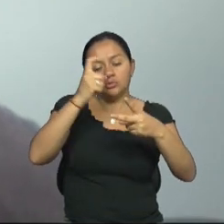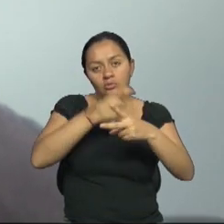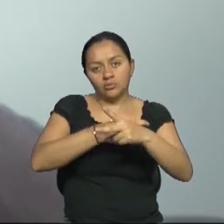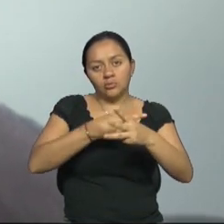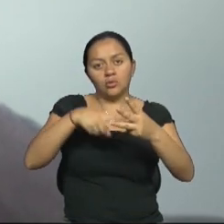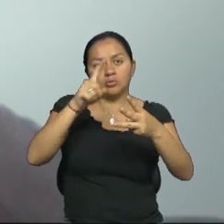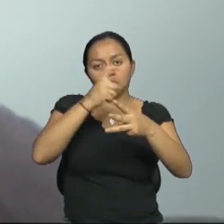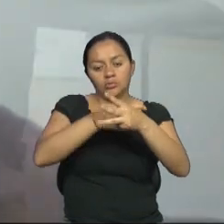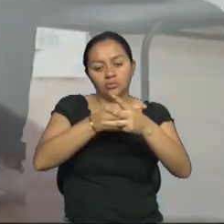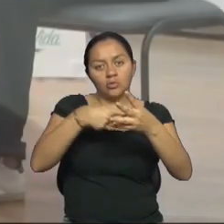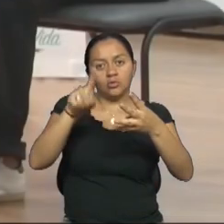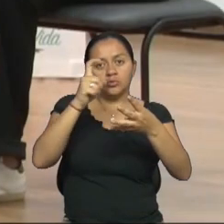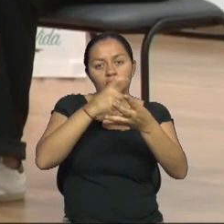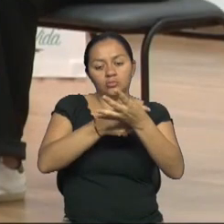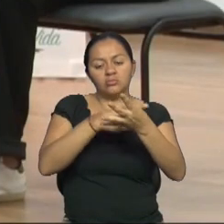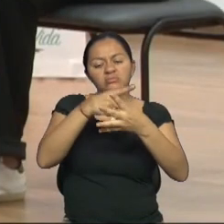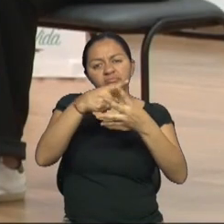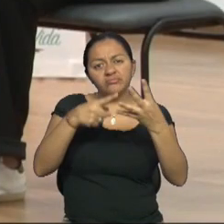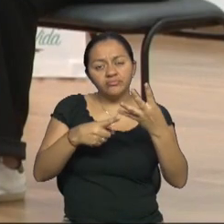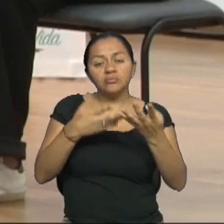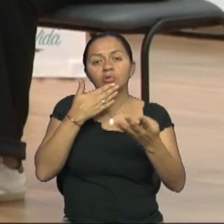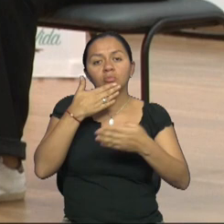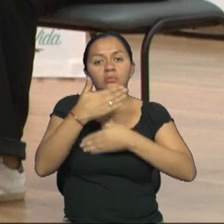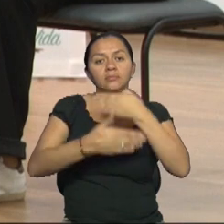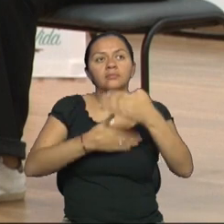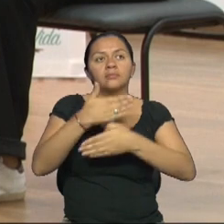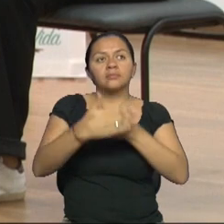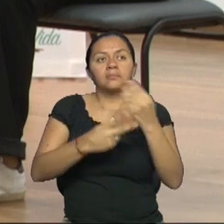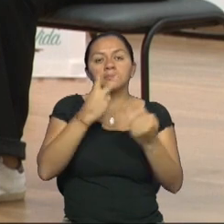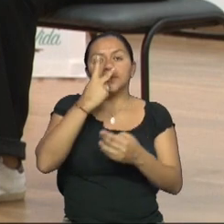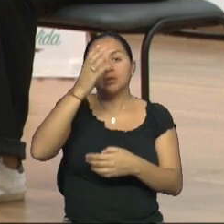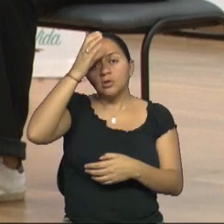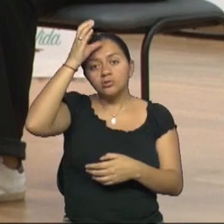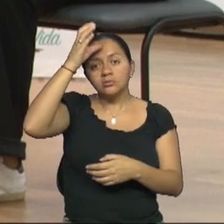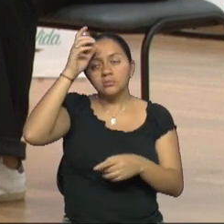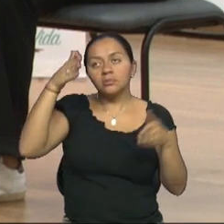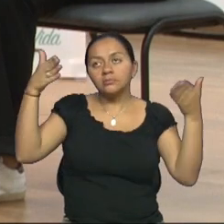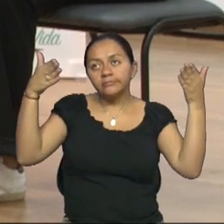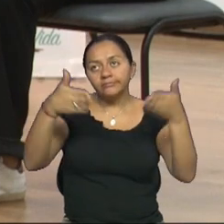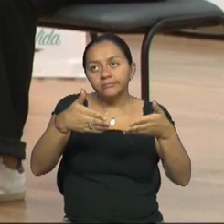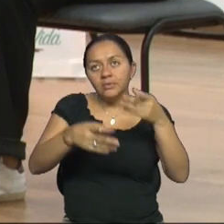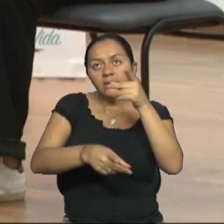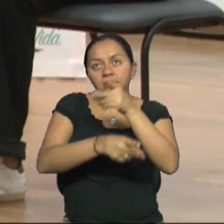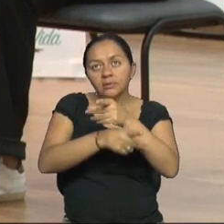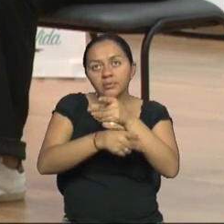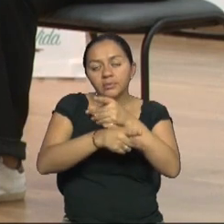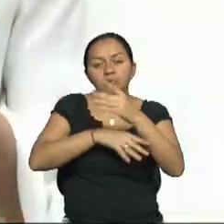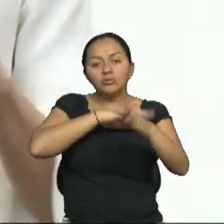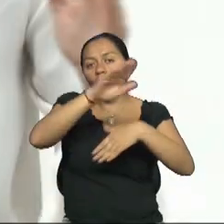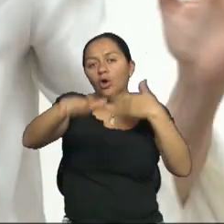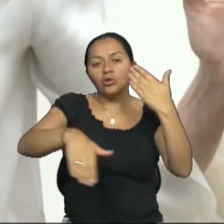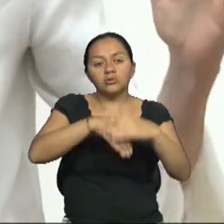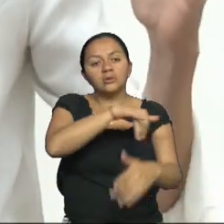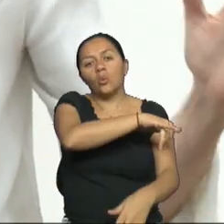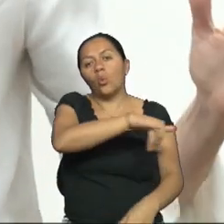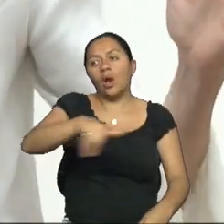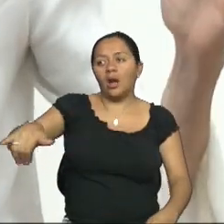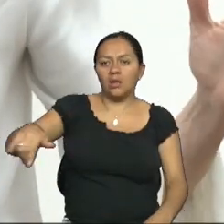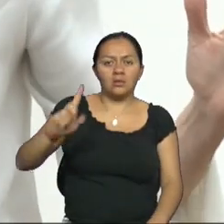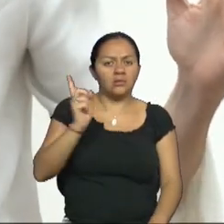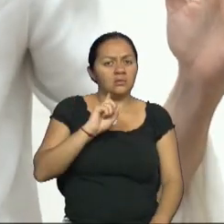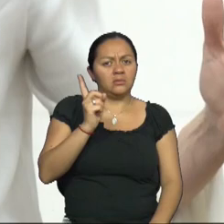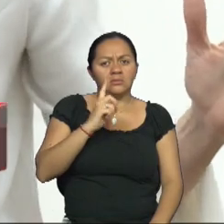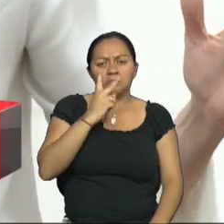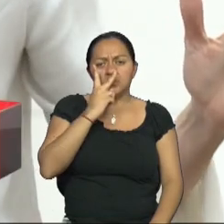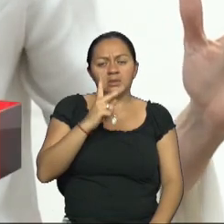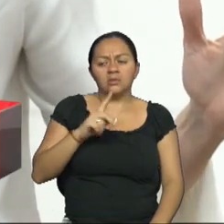tendemos a hablar y conceptualizar la discapacidad de una forma mucho más universal, donde vemos la discapacidad un